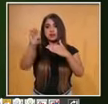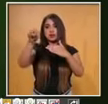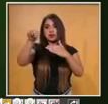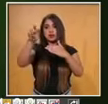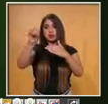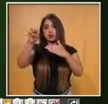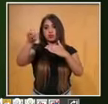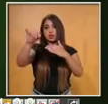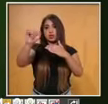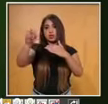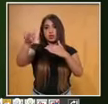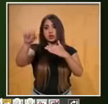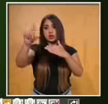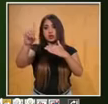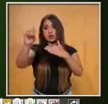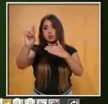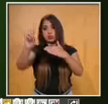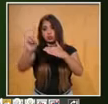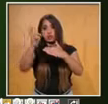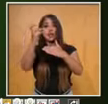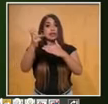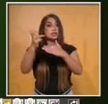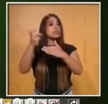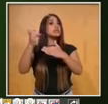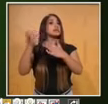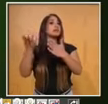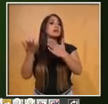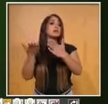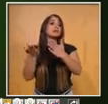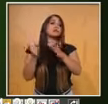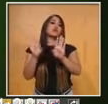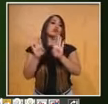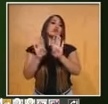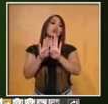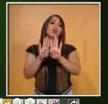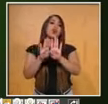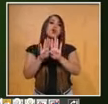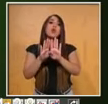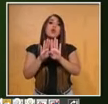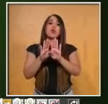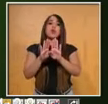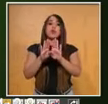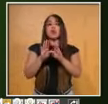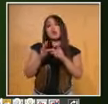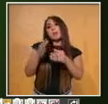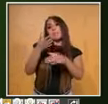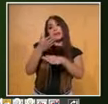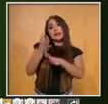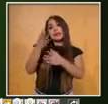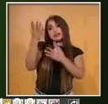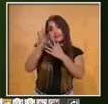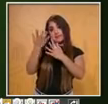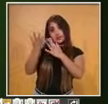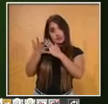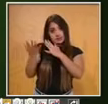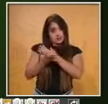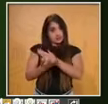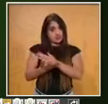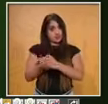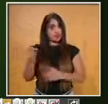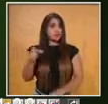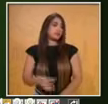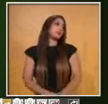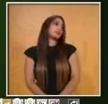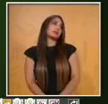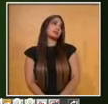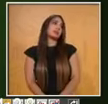denominador. Y el denominador se representa con el número de partes en el que está dividida la figura.